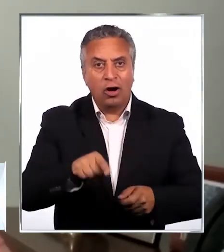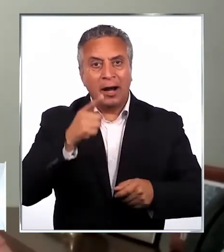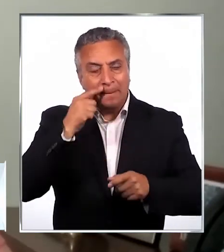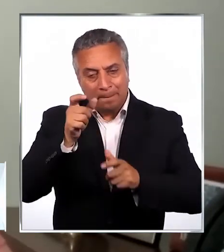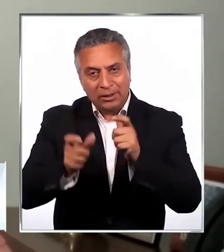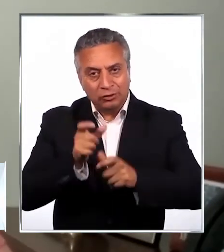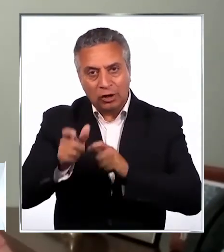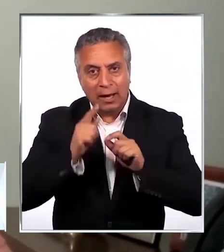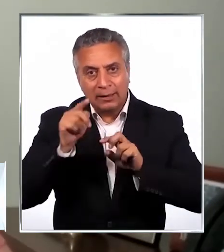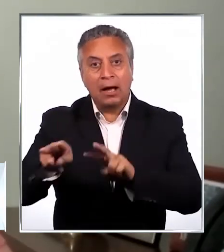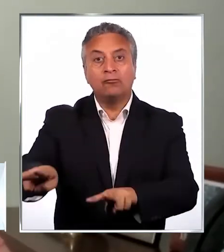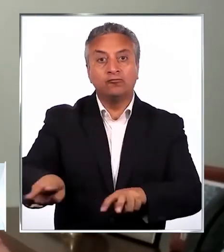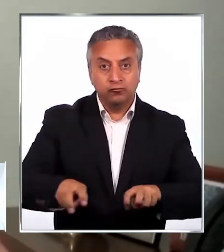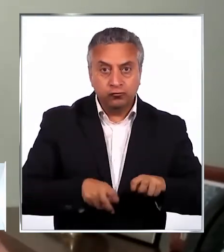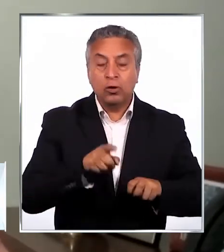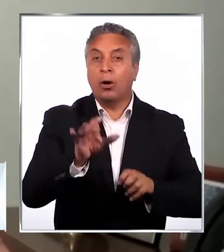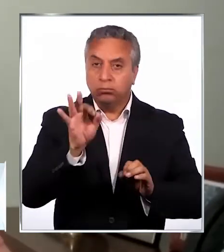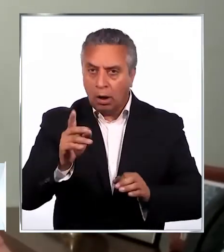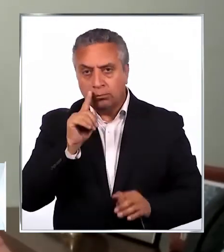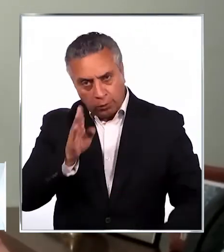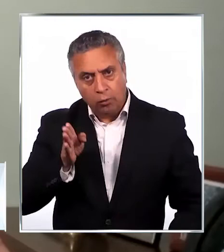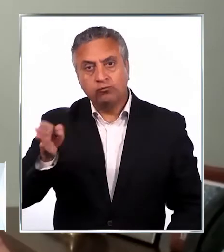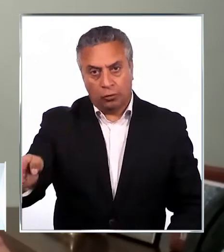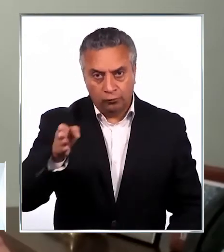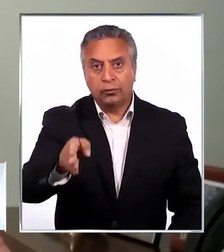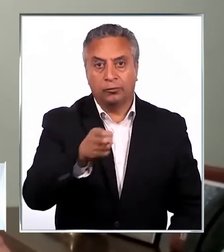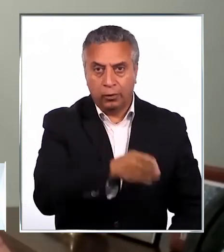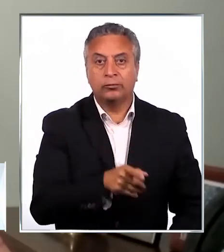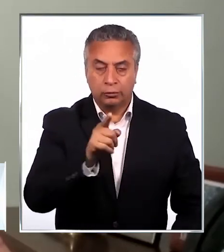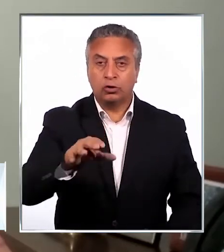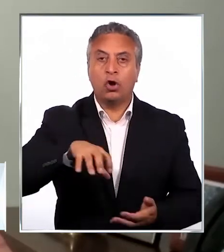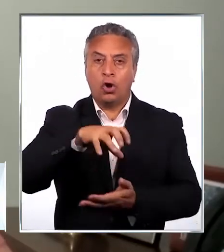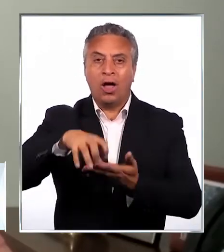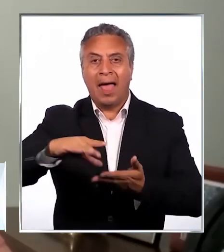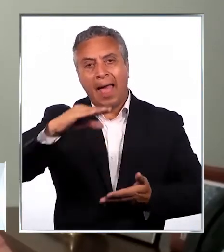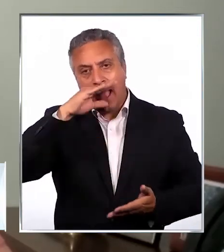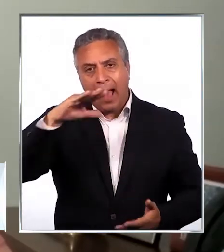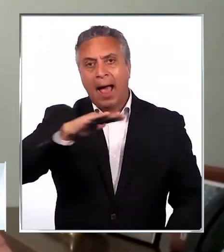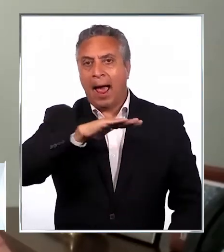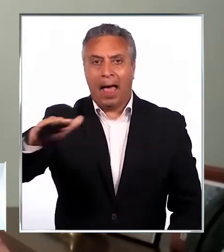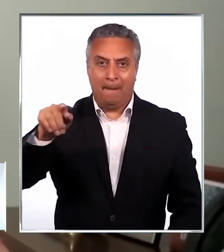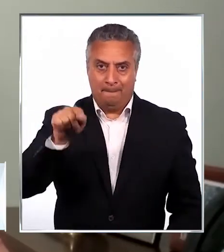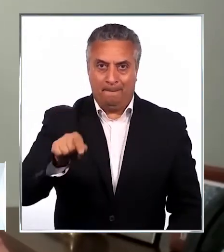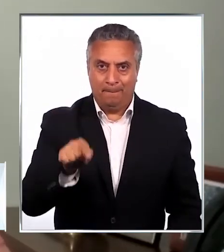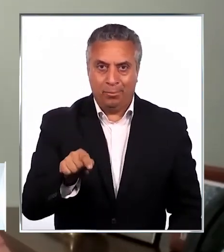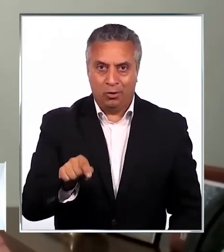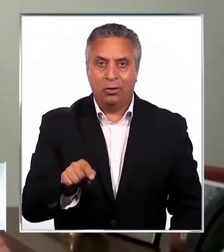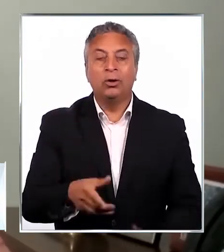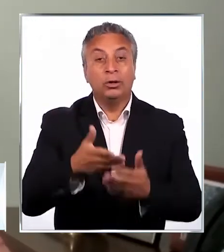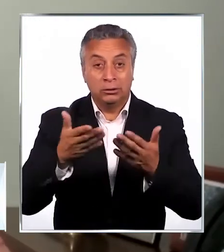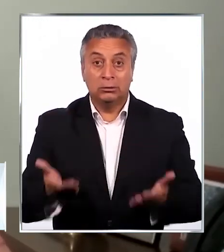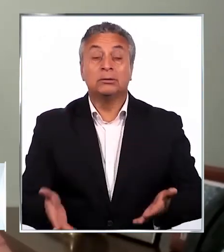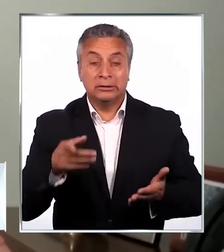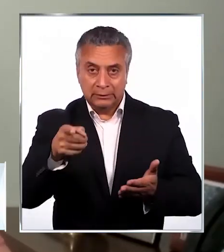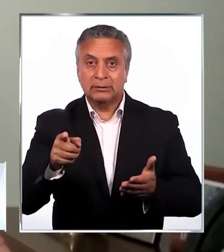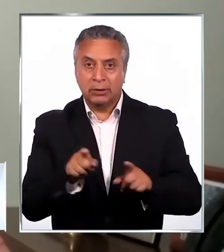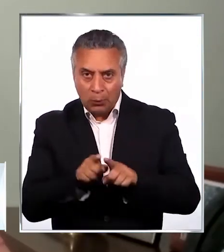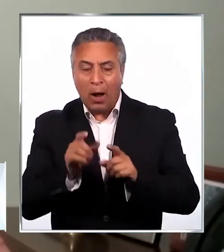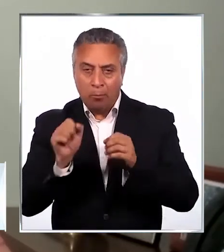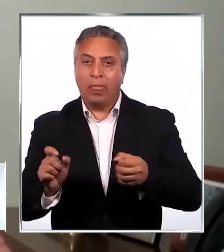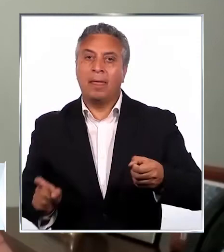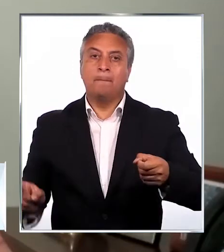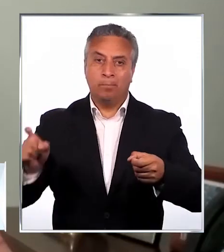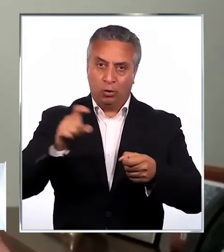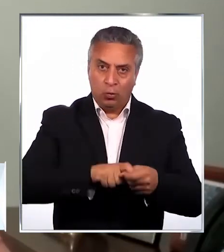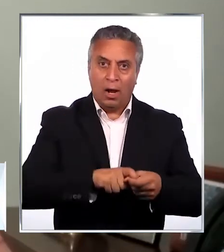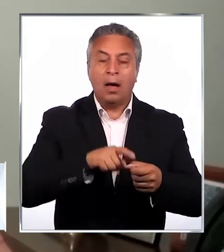donde pueden haber personas que se nos hayan quedado fuera por falta de acceso, sobre todo en las comunas rurales, para poder llevar efectivamente y acercar esta